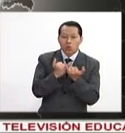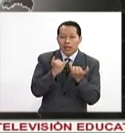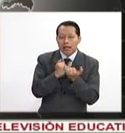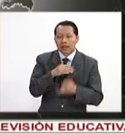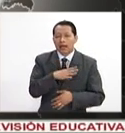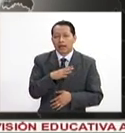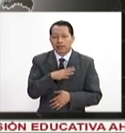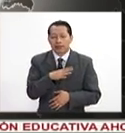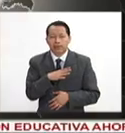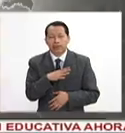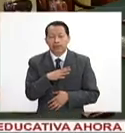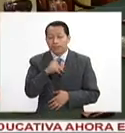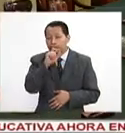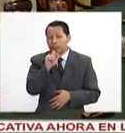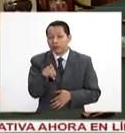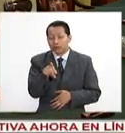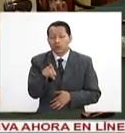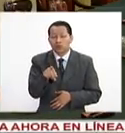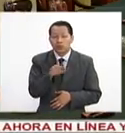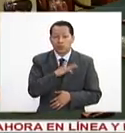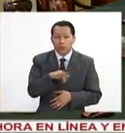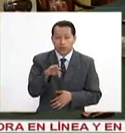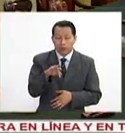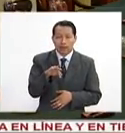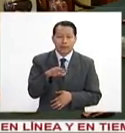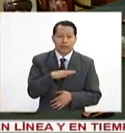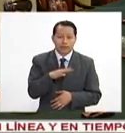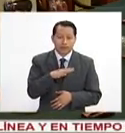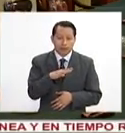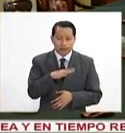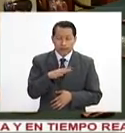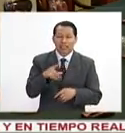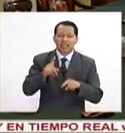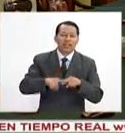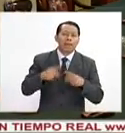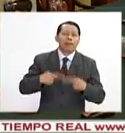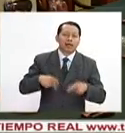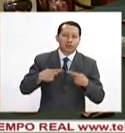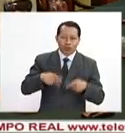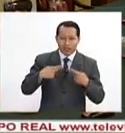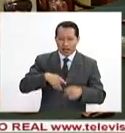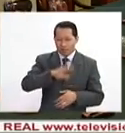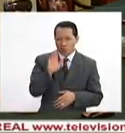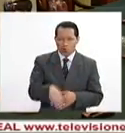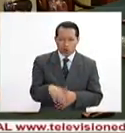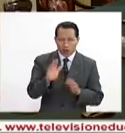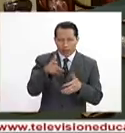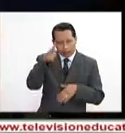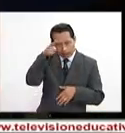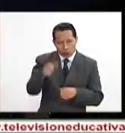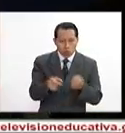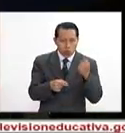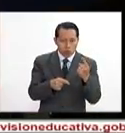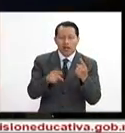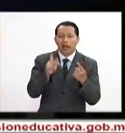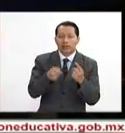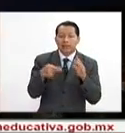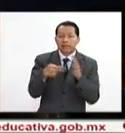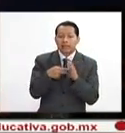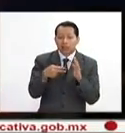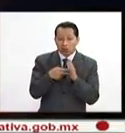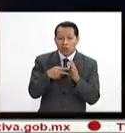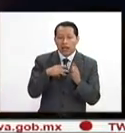que el primer nombre o el primer identificado de estos 30 personas muertas es el sirio, un refugiado